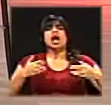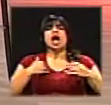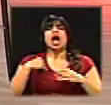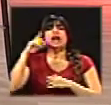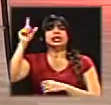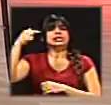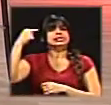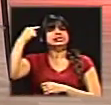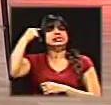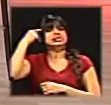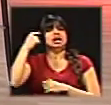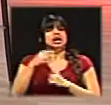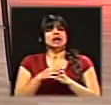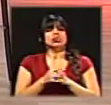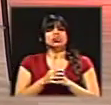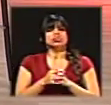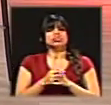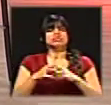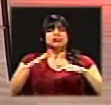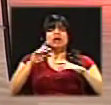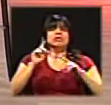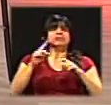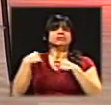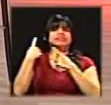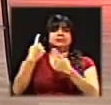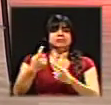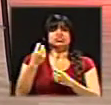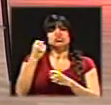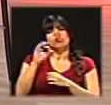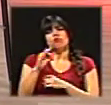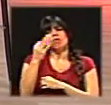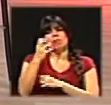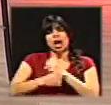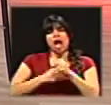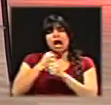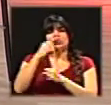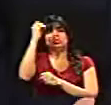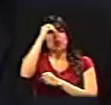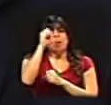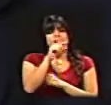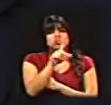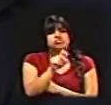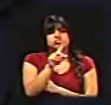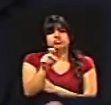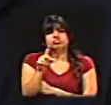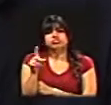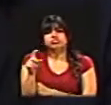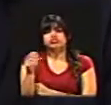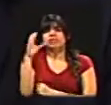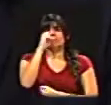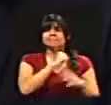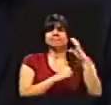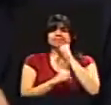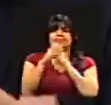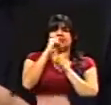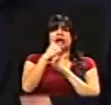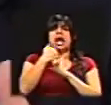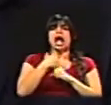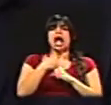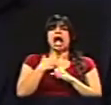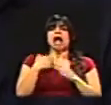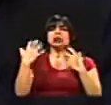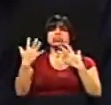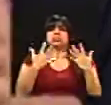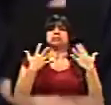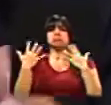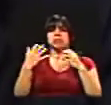estado en el que se esperaba en alguna forma, desde hace algunos años en los estudios de opinión se venía evidenciando, que había un buen clima